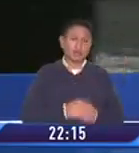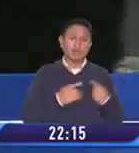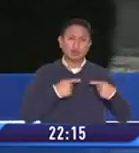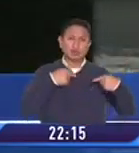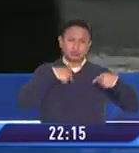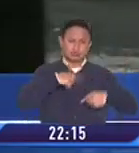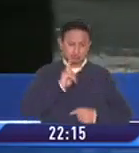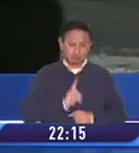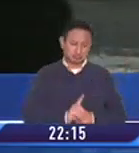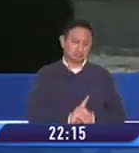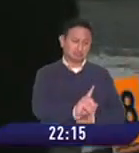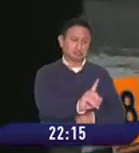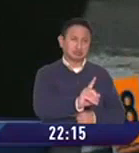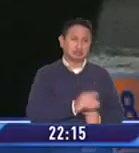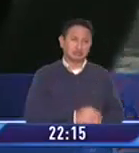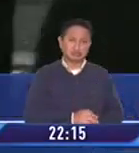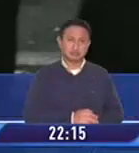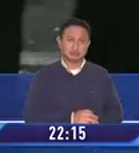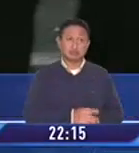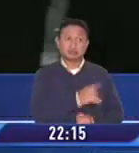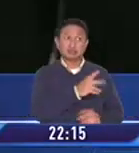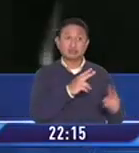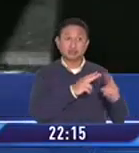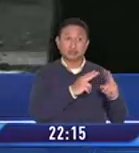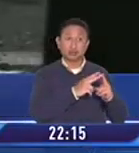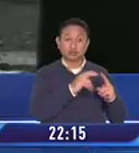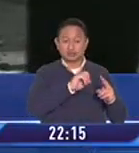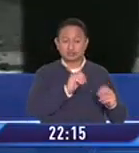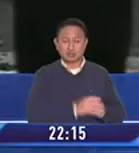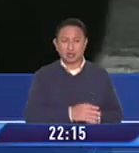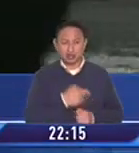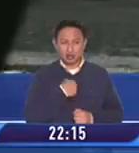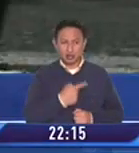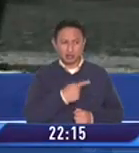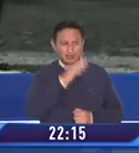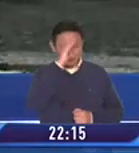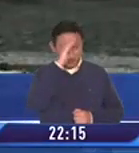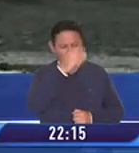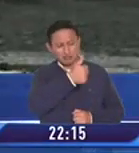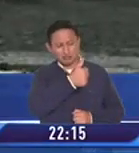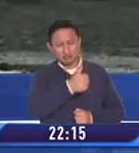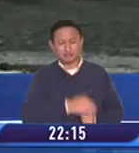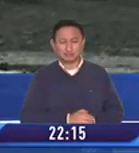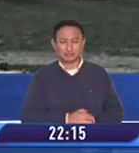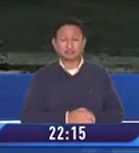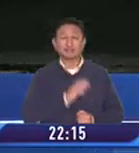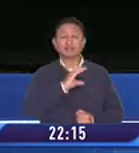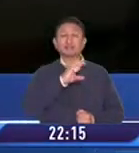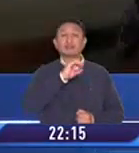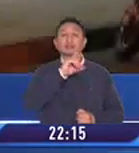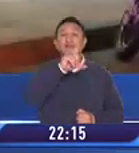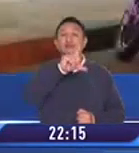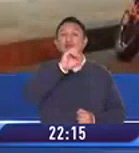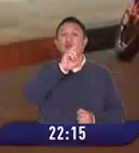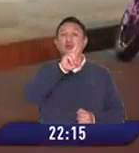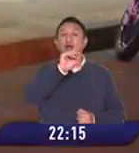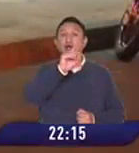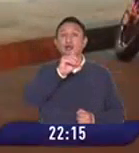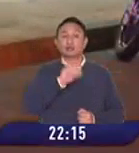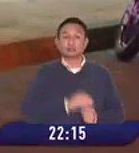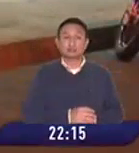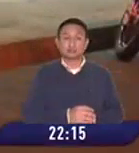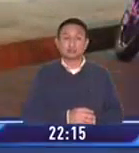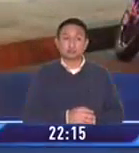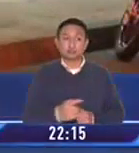por aquí. Pero sí es conocido, me lo conocía porque yo sí lo saludaba, te lo veía de Colorado. El Colorado me dice. Él no